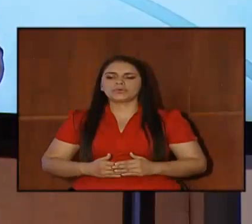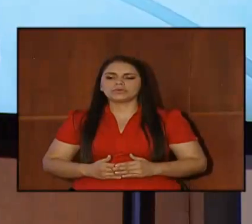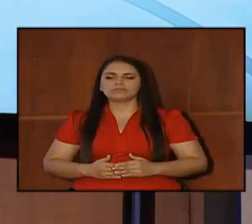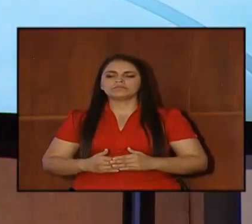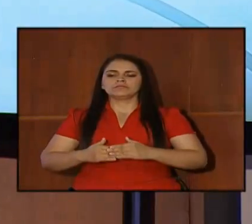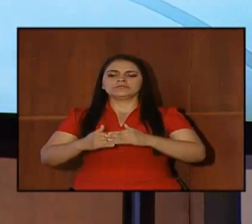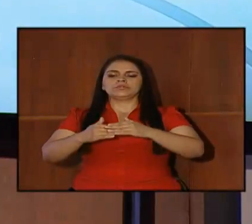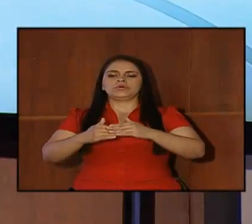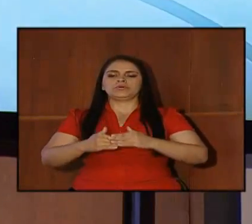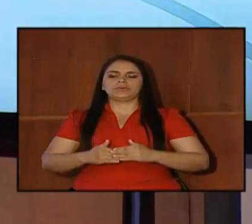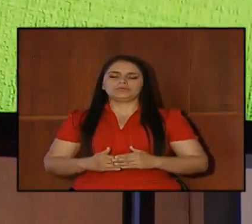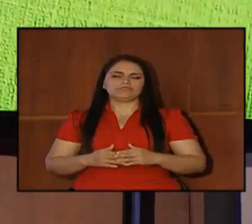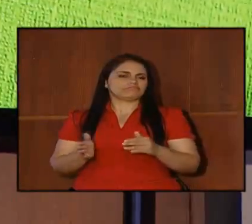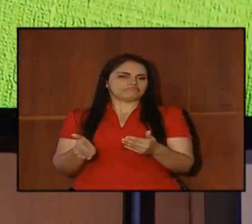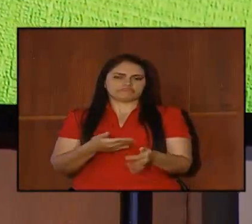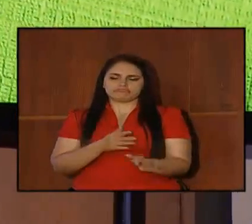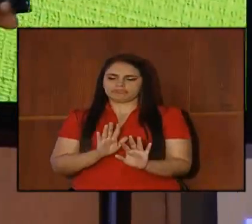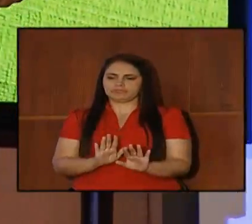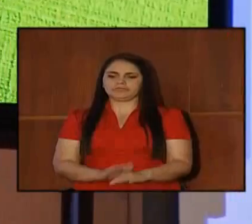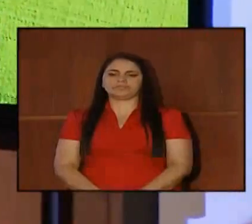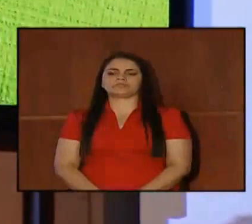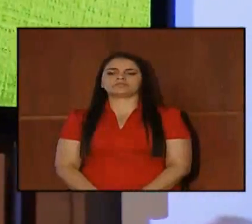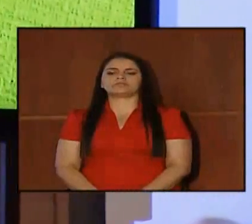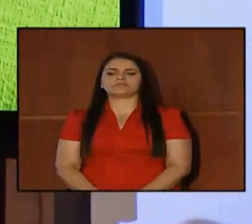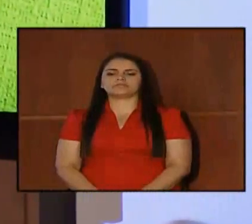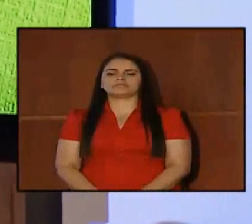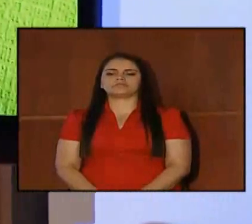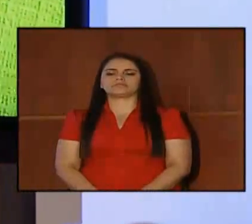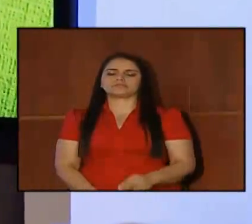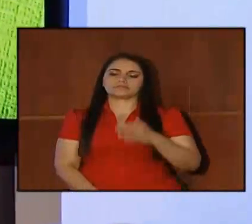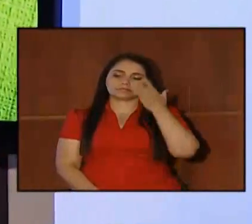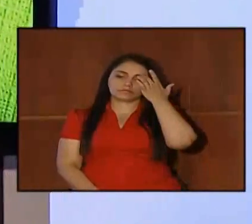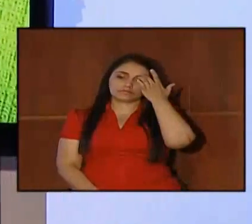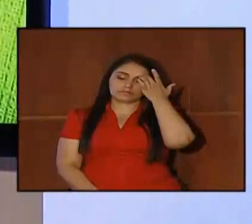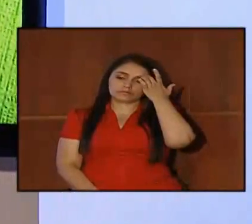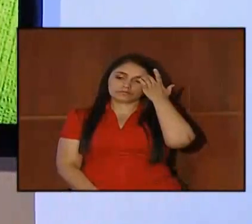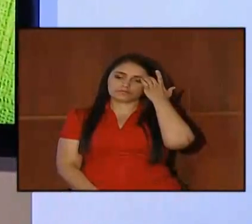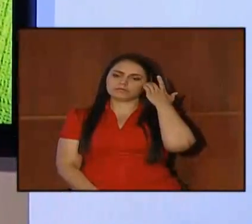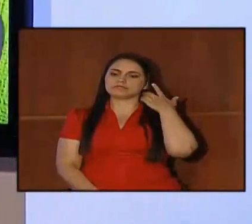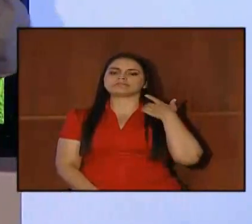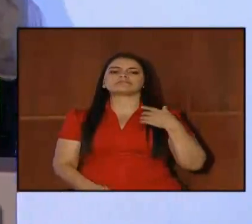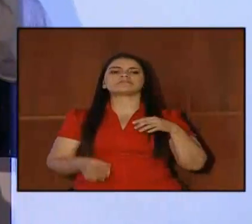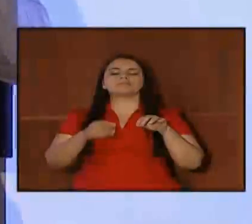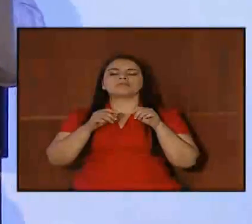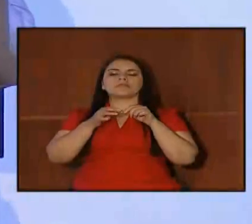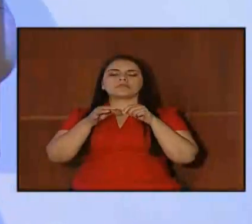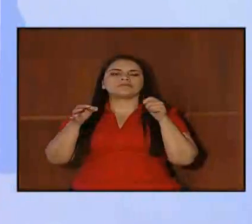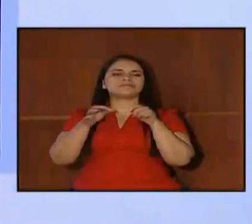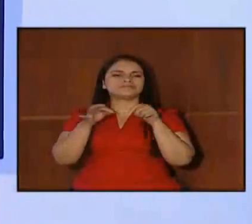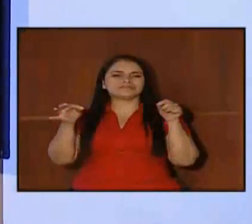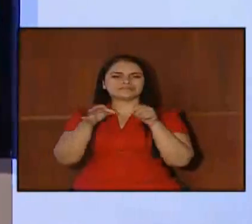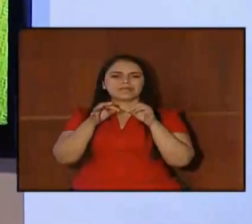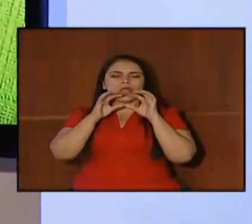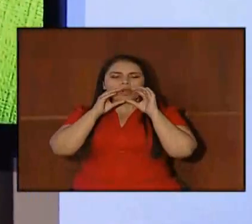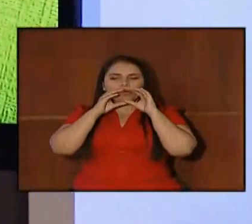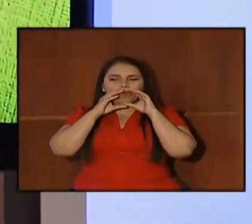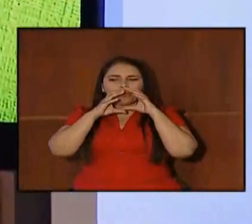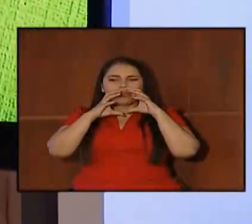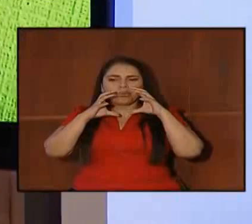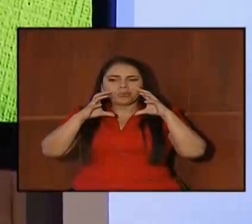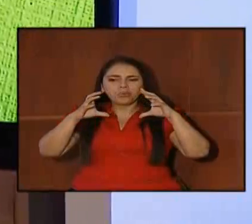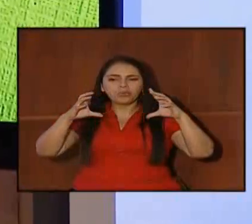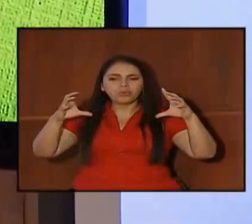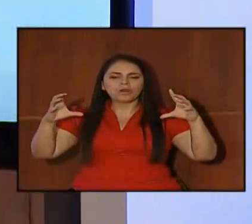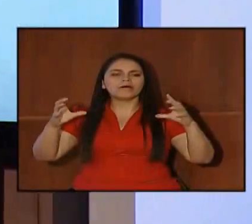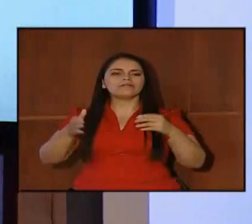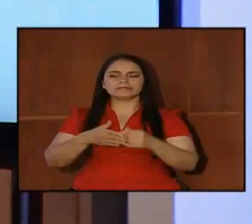que suelte. ¿Sí? La parte de inflar los globos, eso es una forma fácil de uno